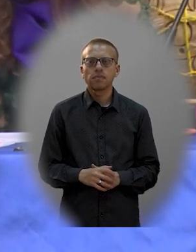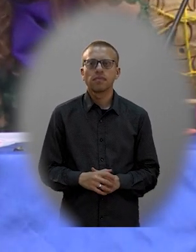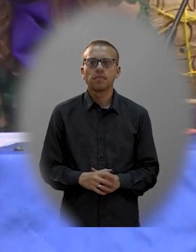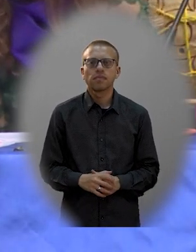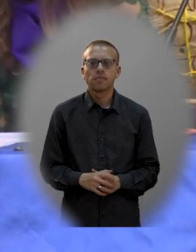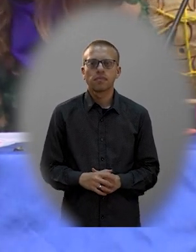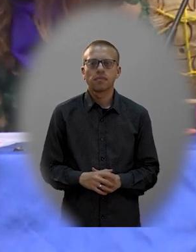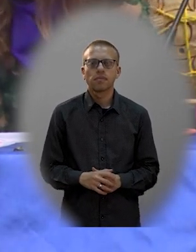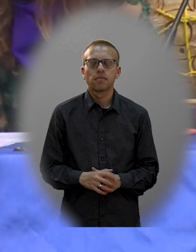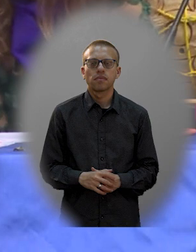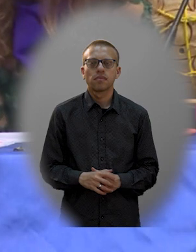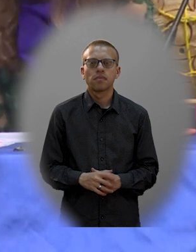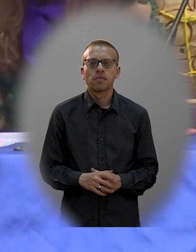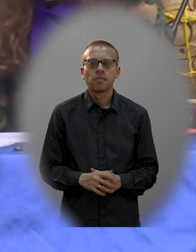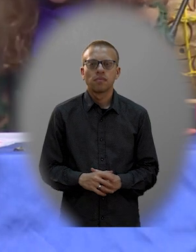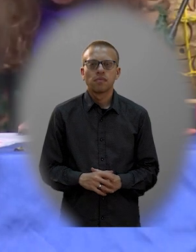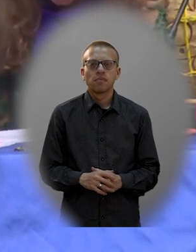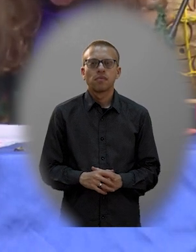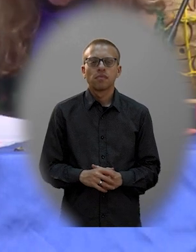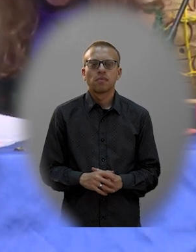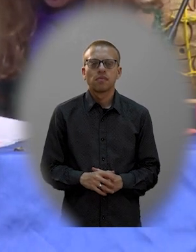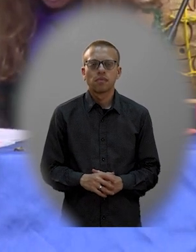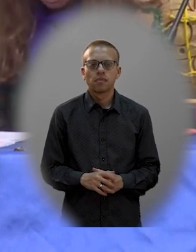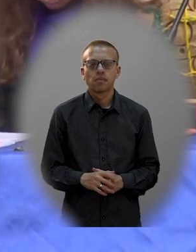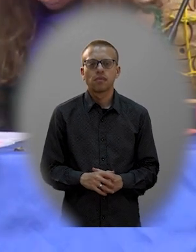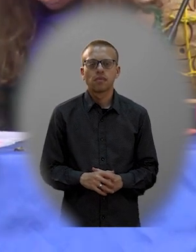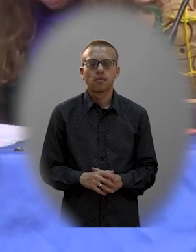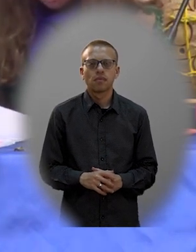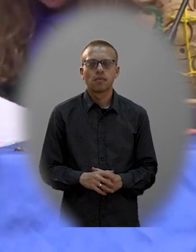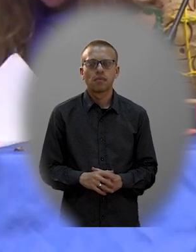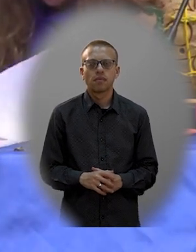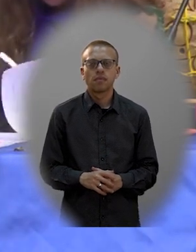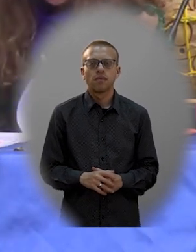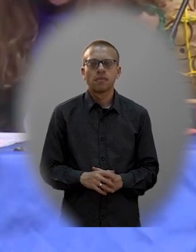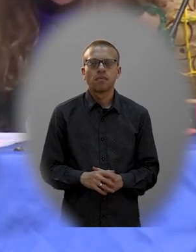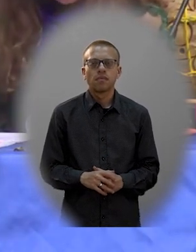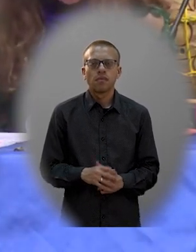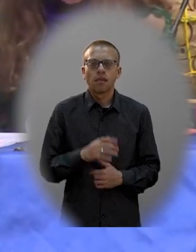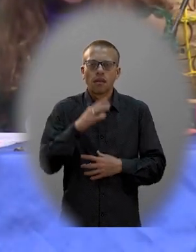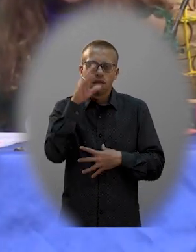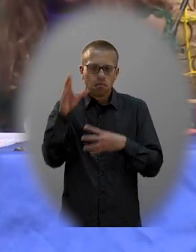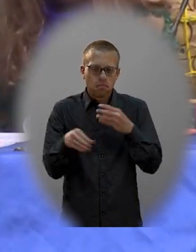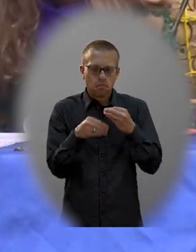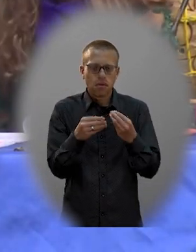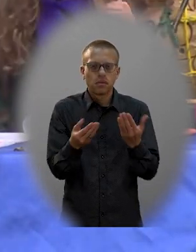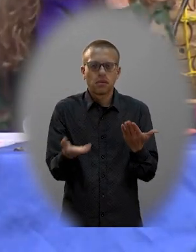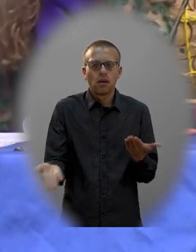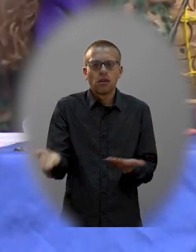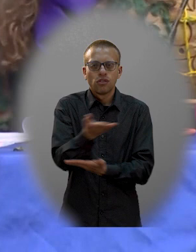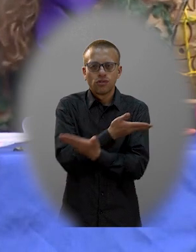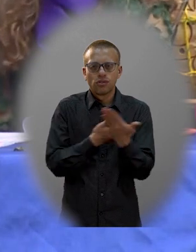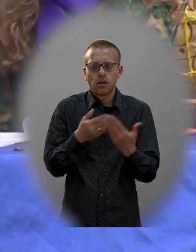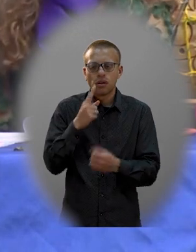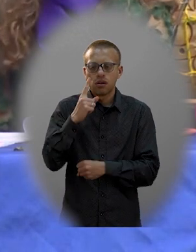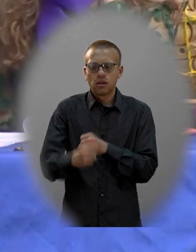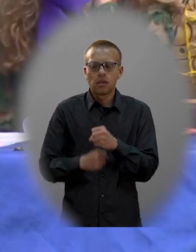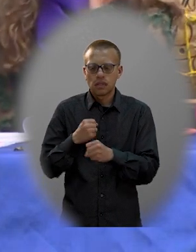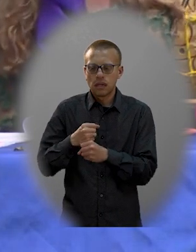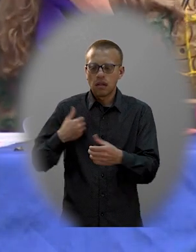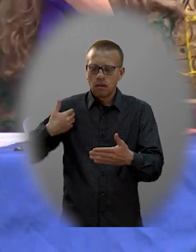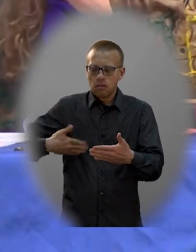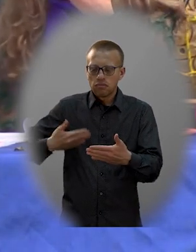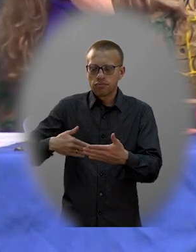Dale, y voy pensando porque se me olvidó. Bueno, también como en esa socialización que hemos hecho todo este año sobre el